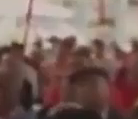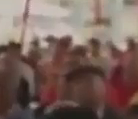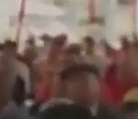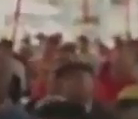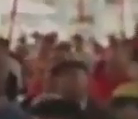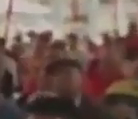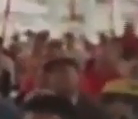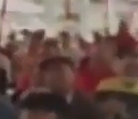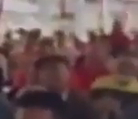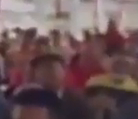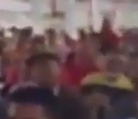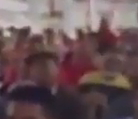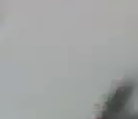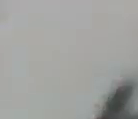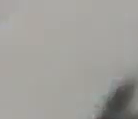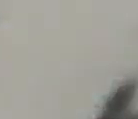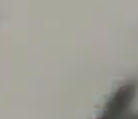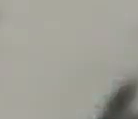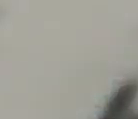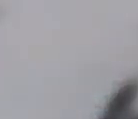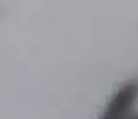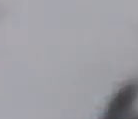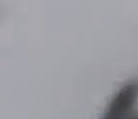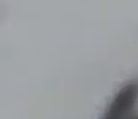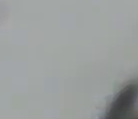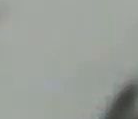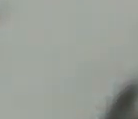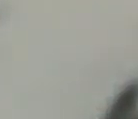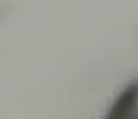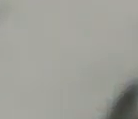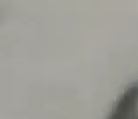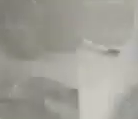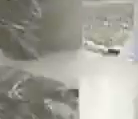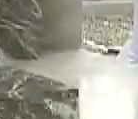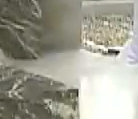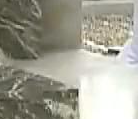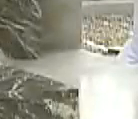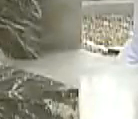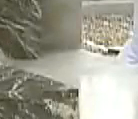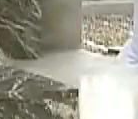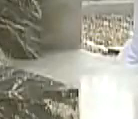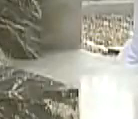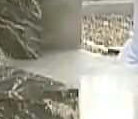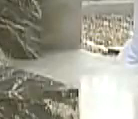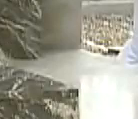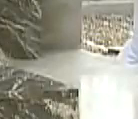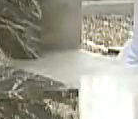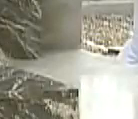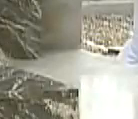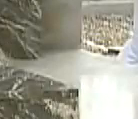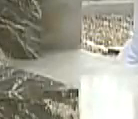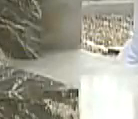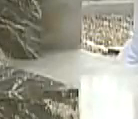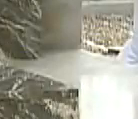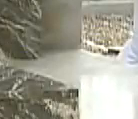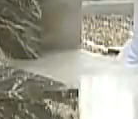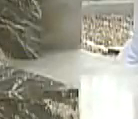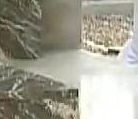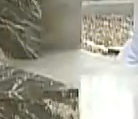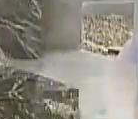conmemorarse 47 años de la siembra del líder revolucionario Jorge Rodríguez Padre. Vamos a escuchar de inmediato.